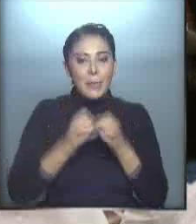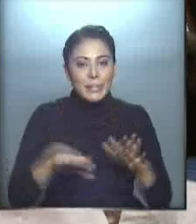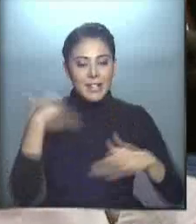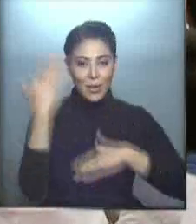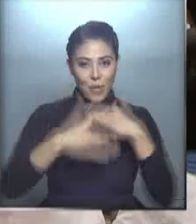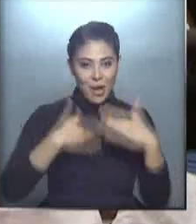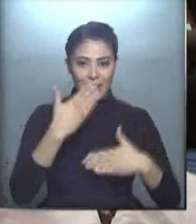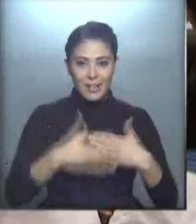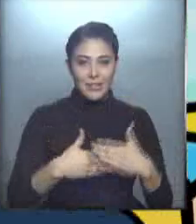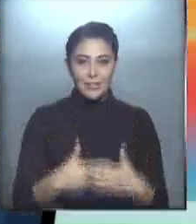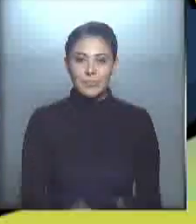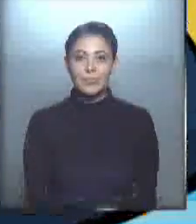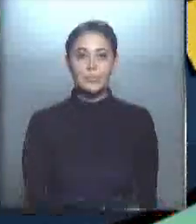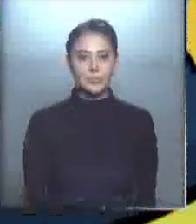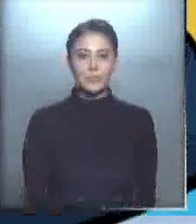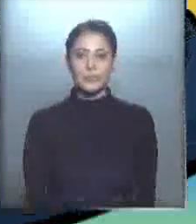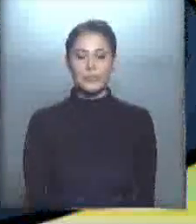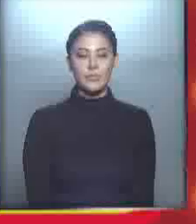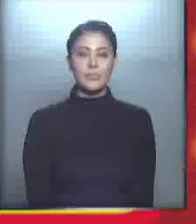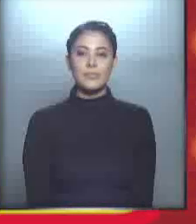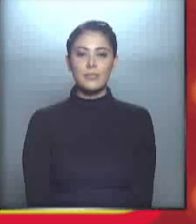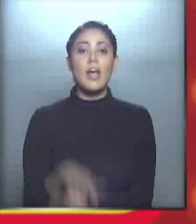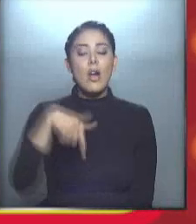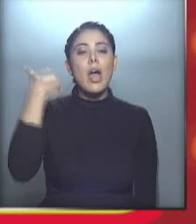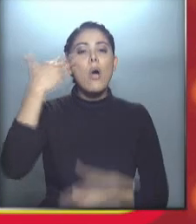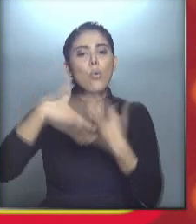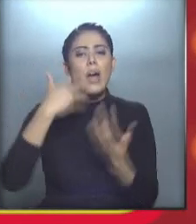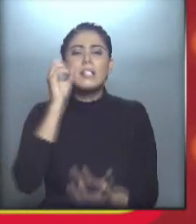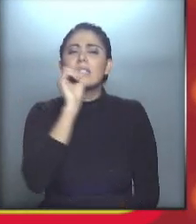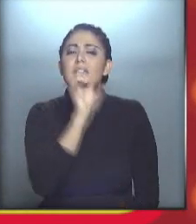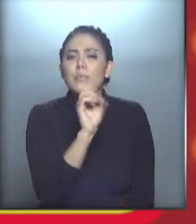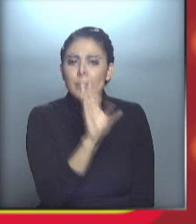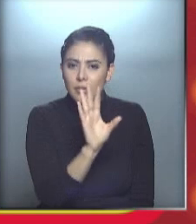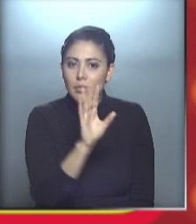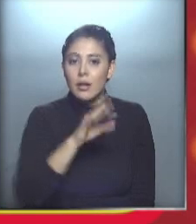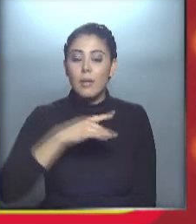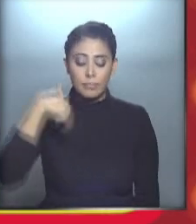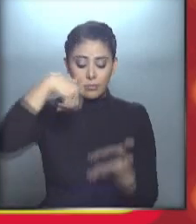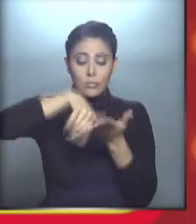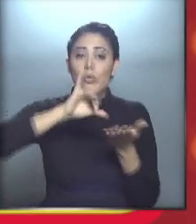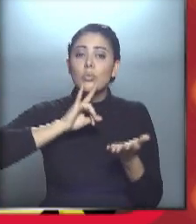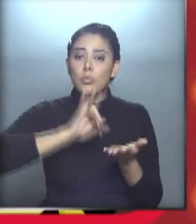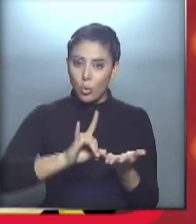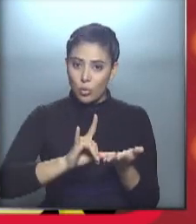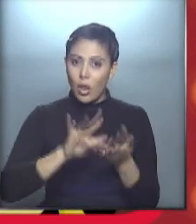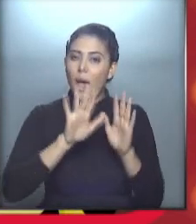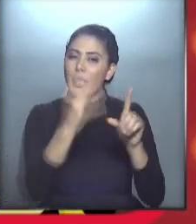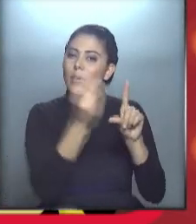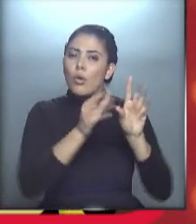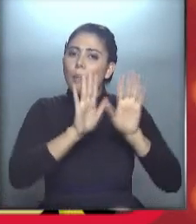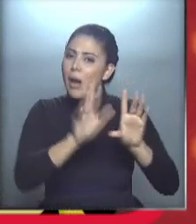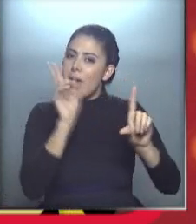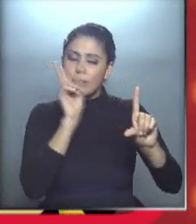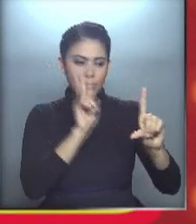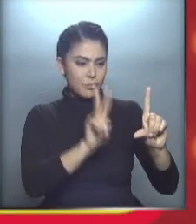a jugar! ¡A la carga! ¡Vamos a jugar al cómo se llama! ¡Apreta el botón! ¡Espera que la ruleta